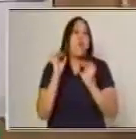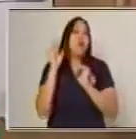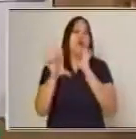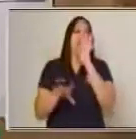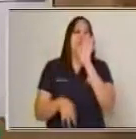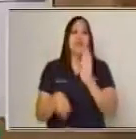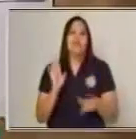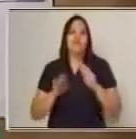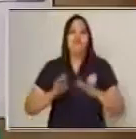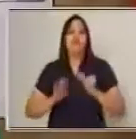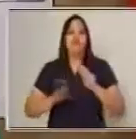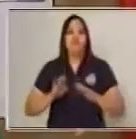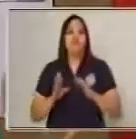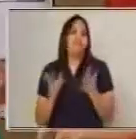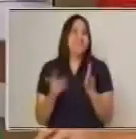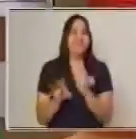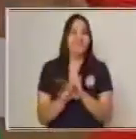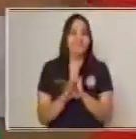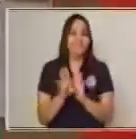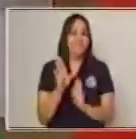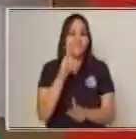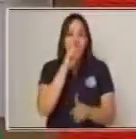dedos sobre el escritorio.